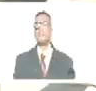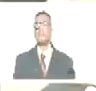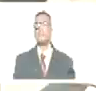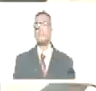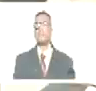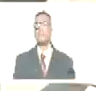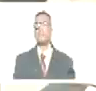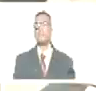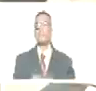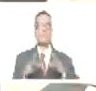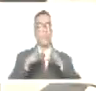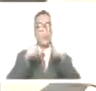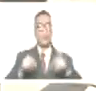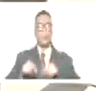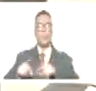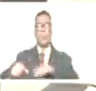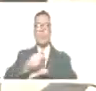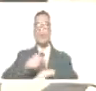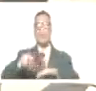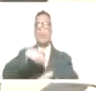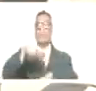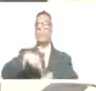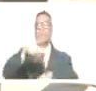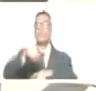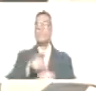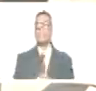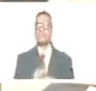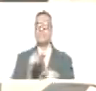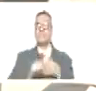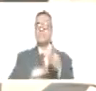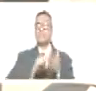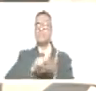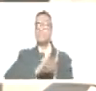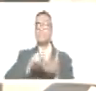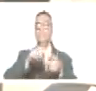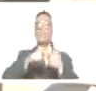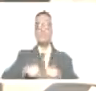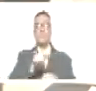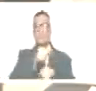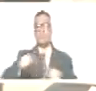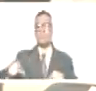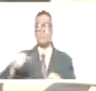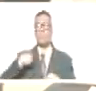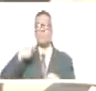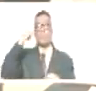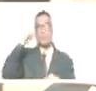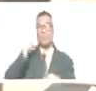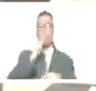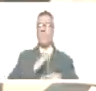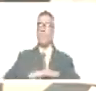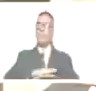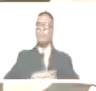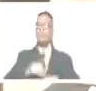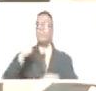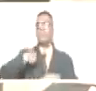En todo el Estado. Después, en parte 2, numeral 2, toda persona se presume inocente. Toda persona tiene derecho.